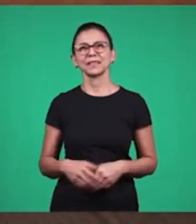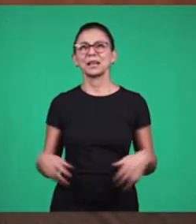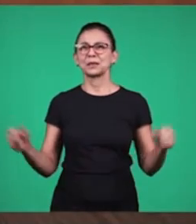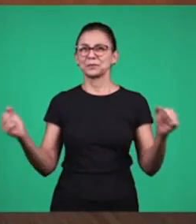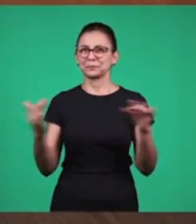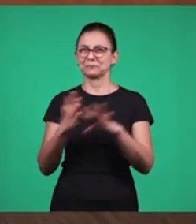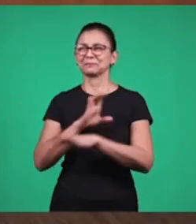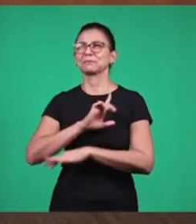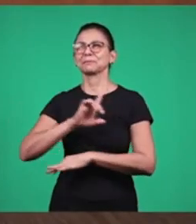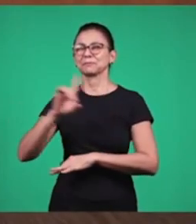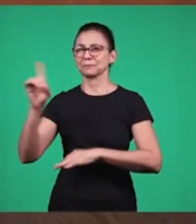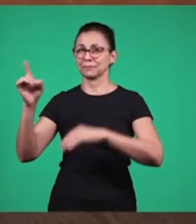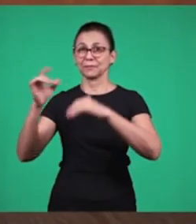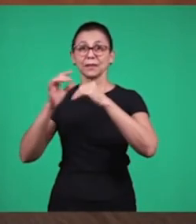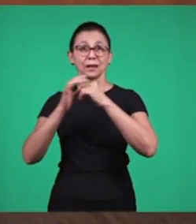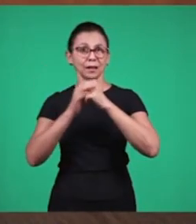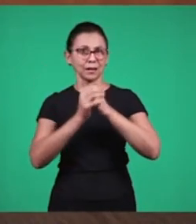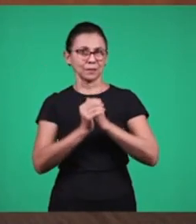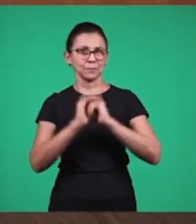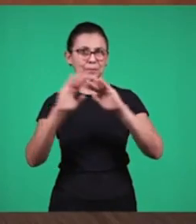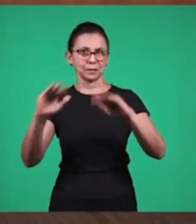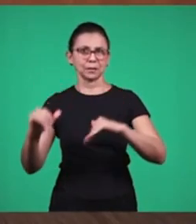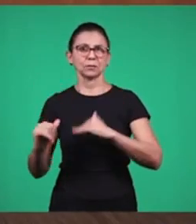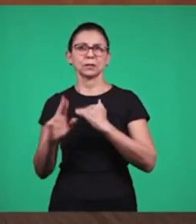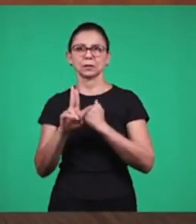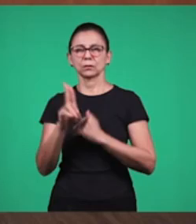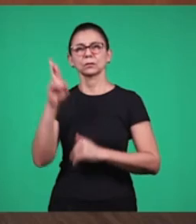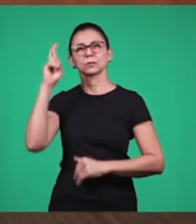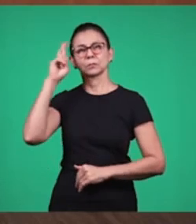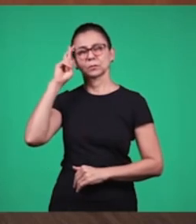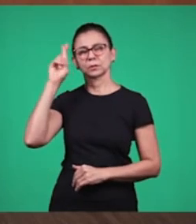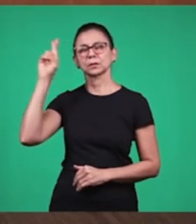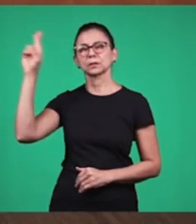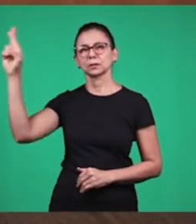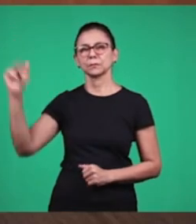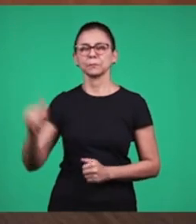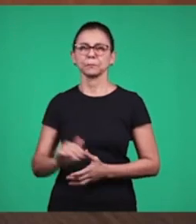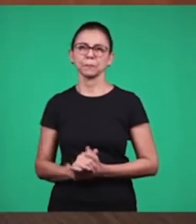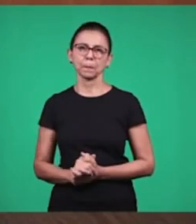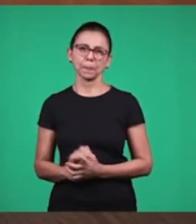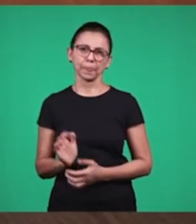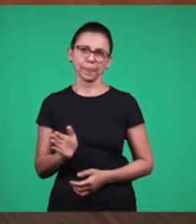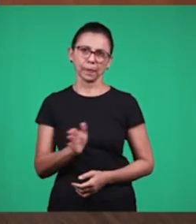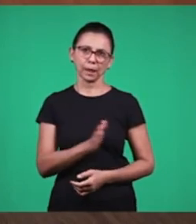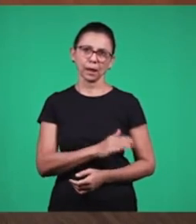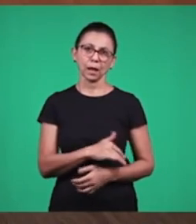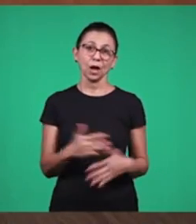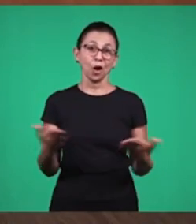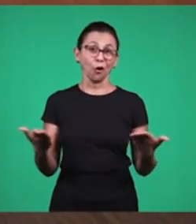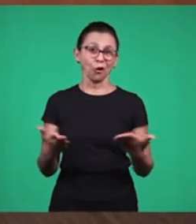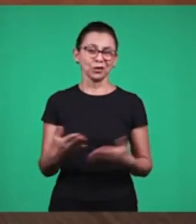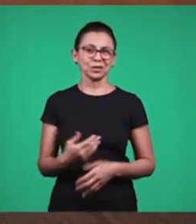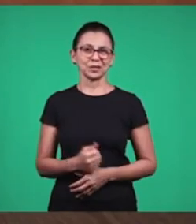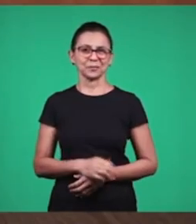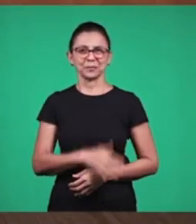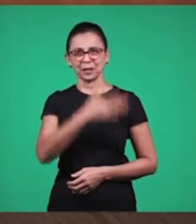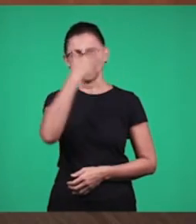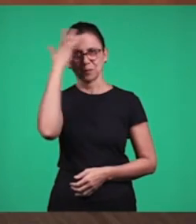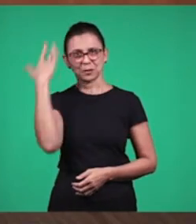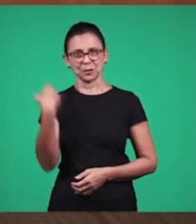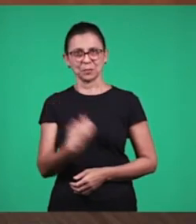Gloria a Dios. Alabado sea el nombre del Señor Jesús. Hoy nosotros tendremos la participación